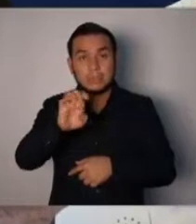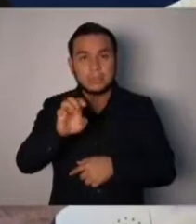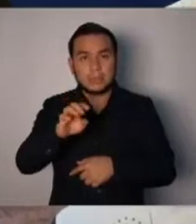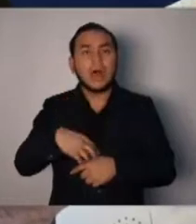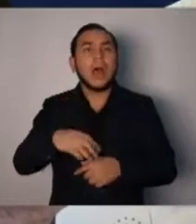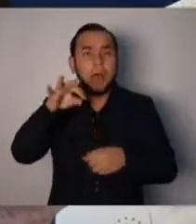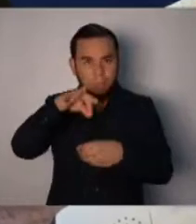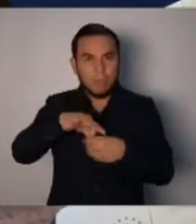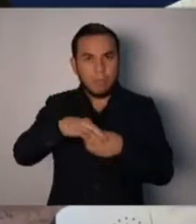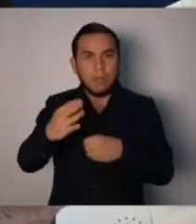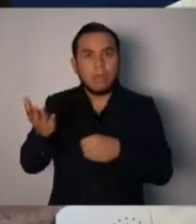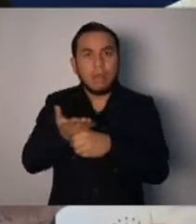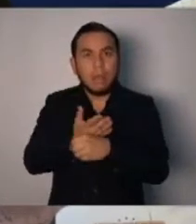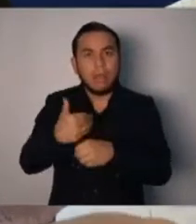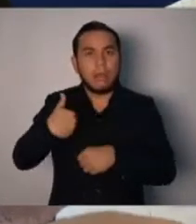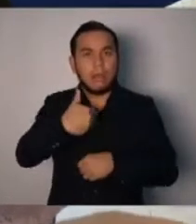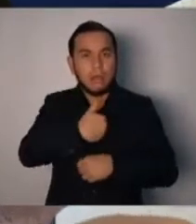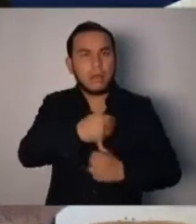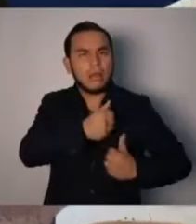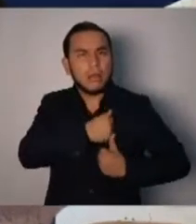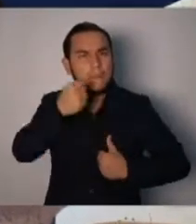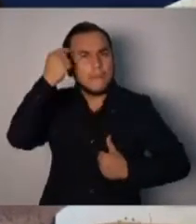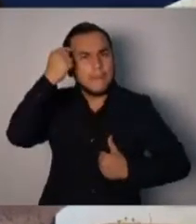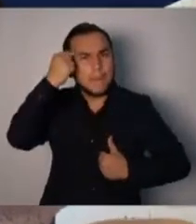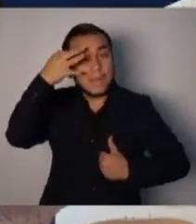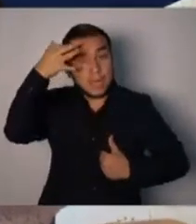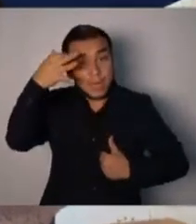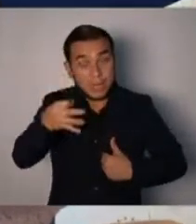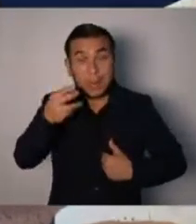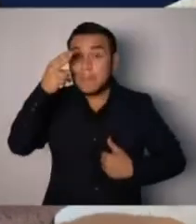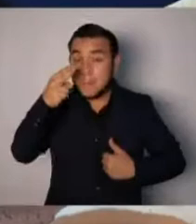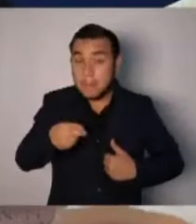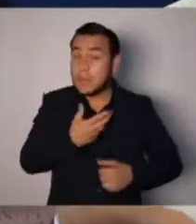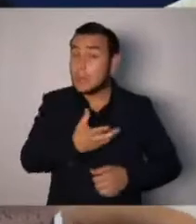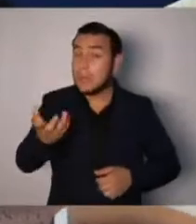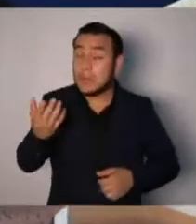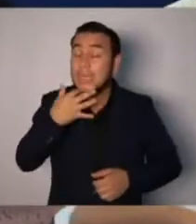ministro siguen queriendo les sacar el jugo al de último limoncito